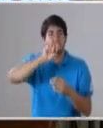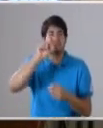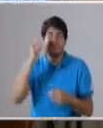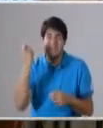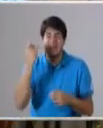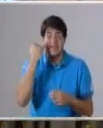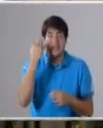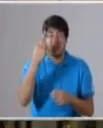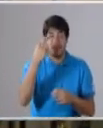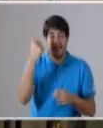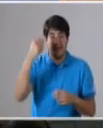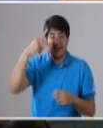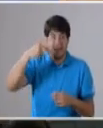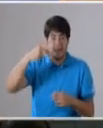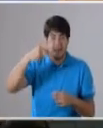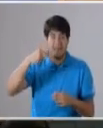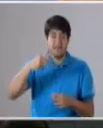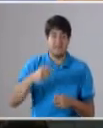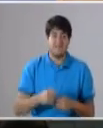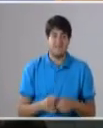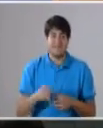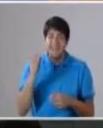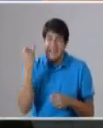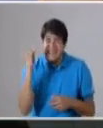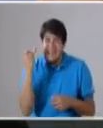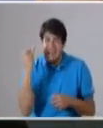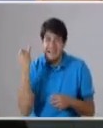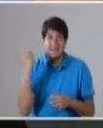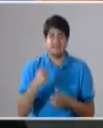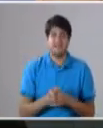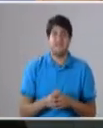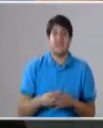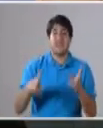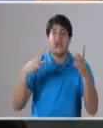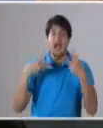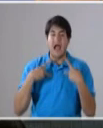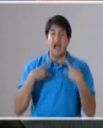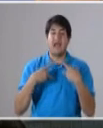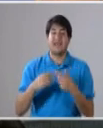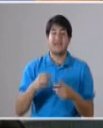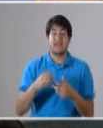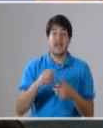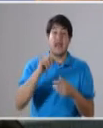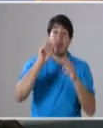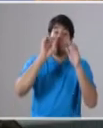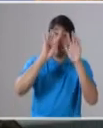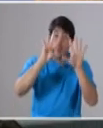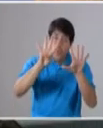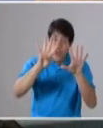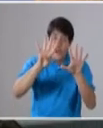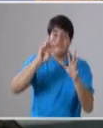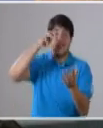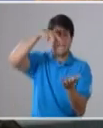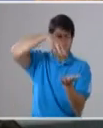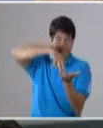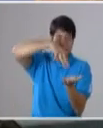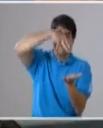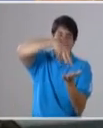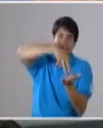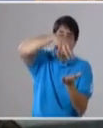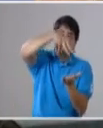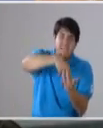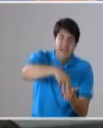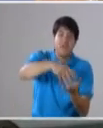Irak, han habido casi 9 millones de desplazados